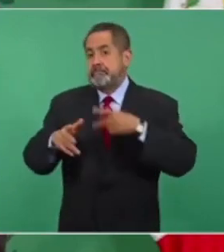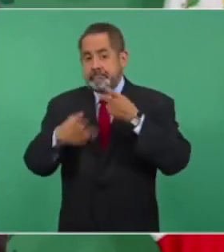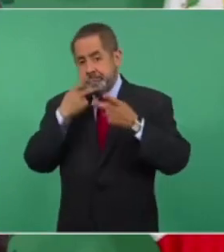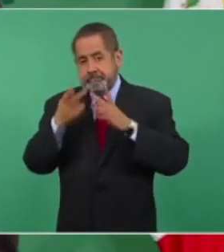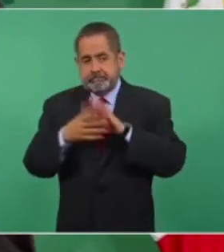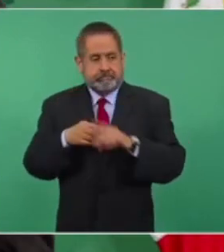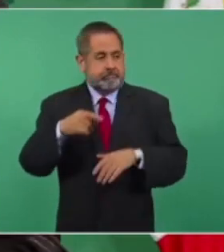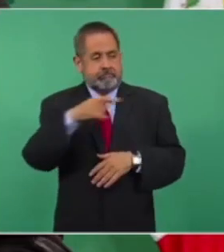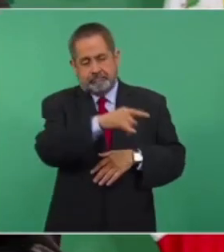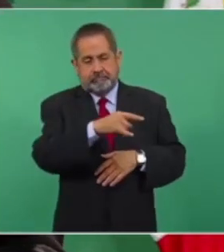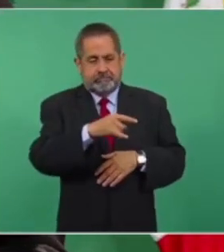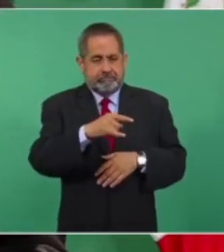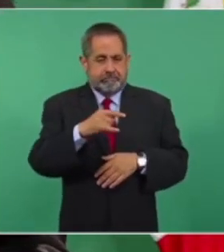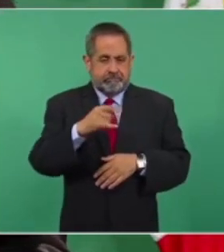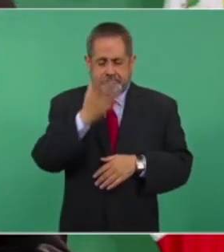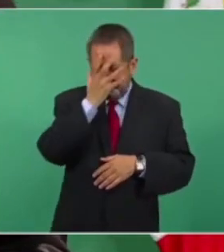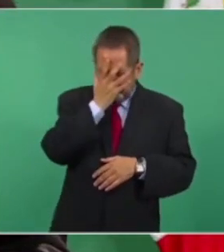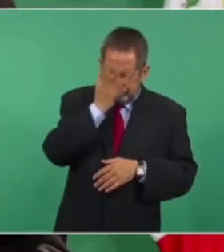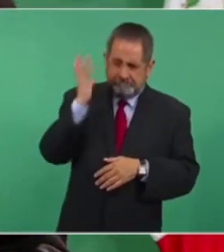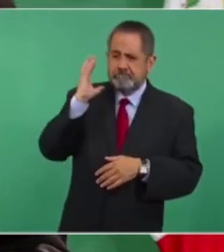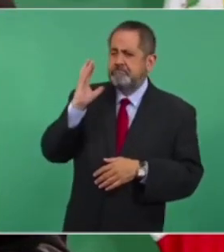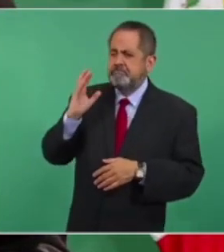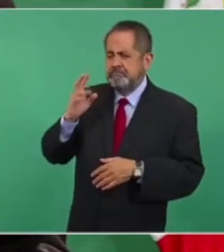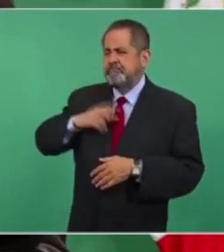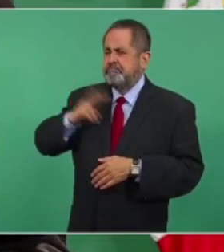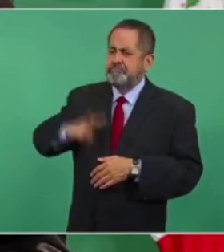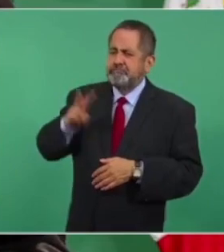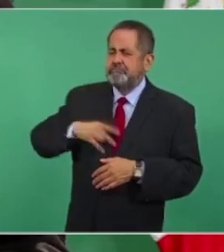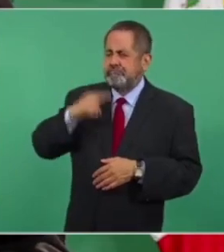quitaron por completo la máscara.